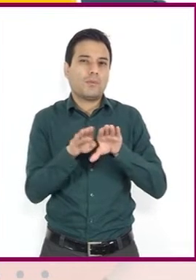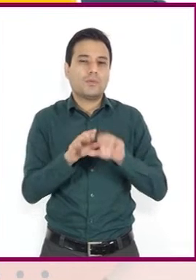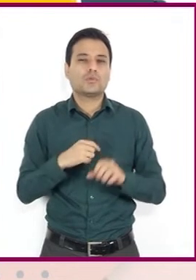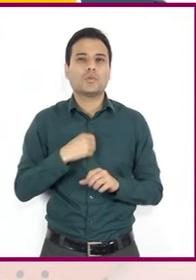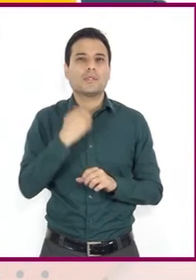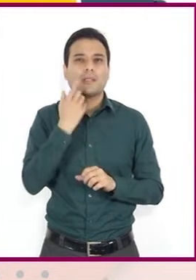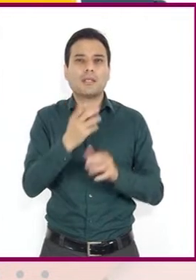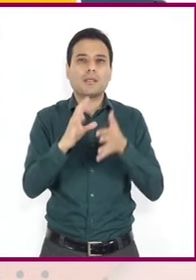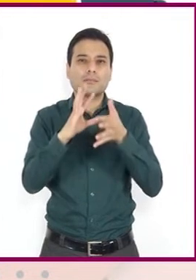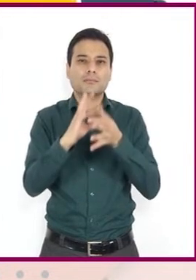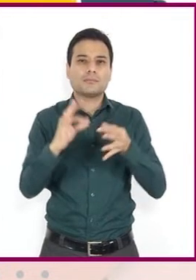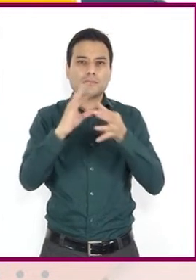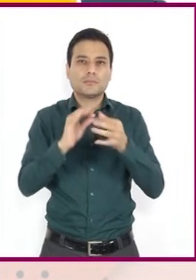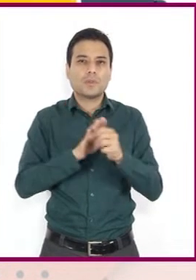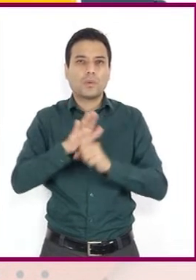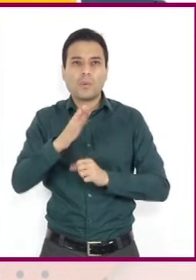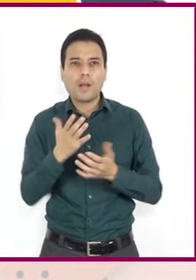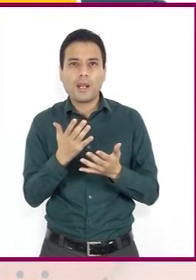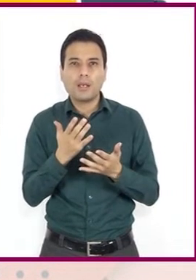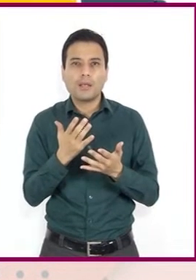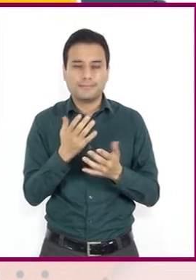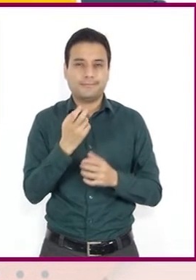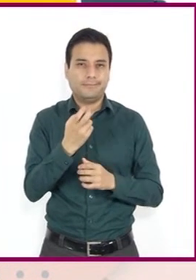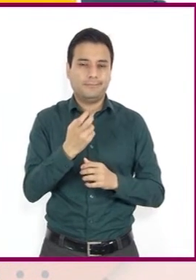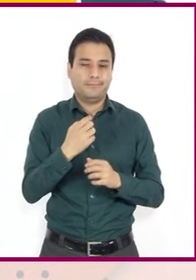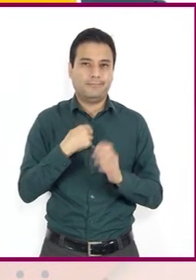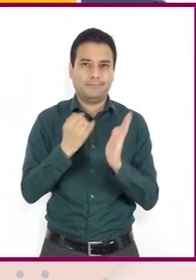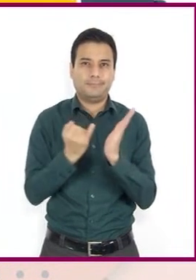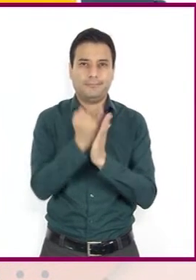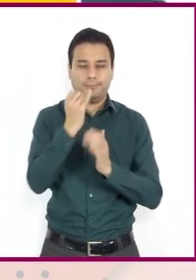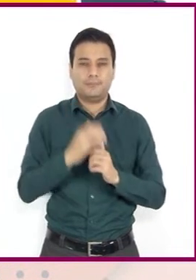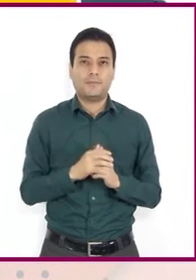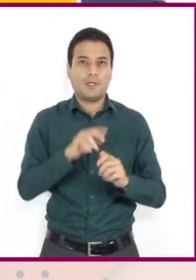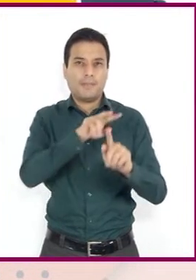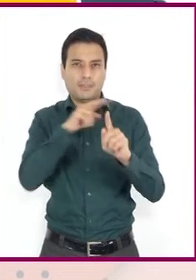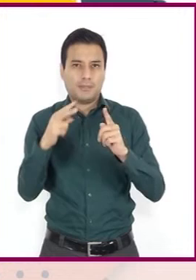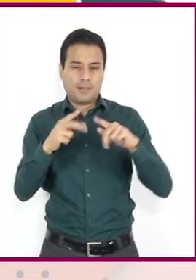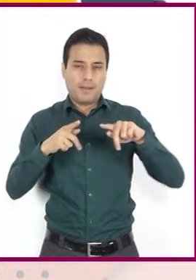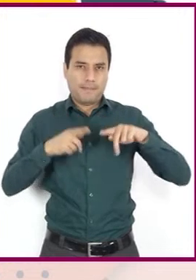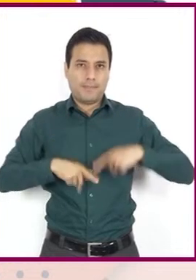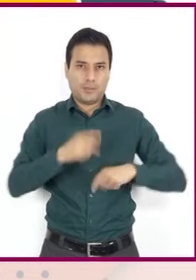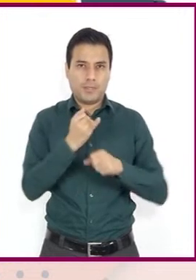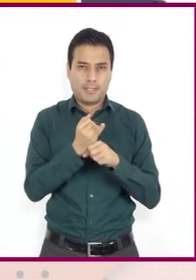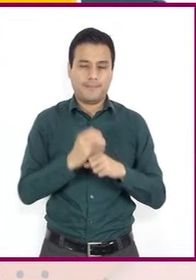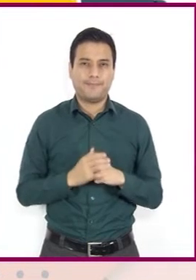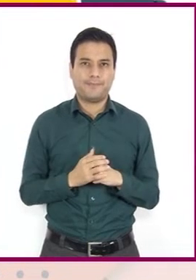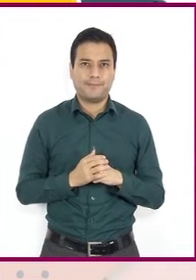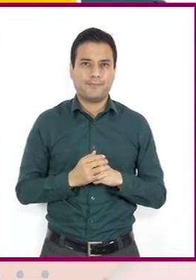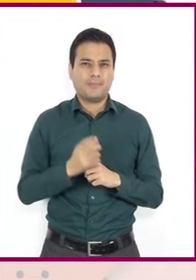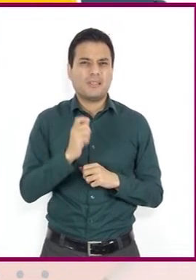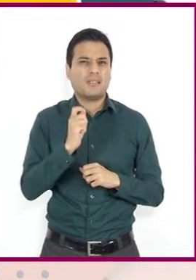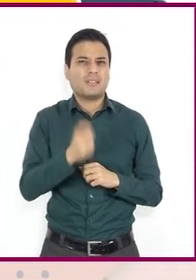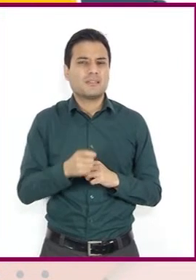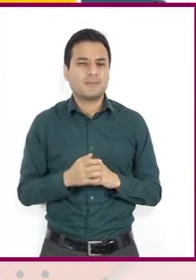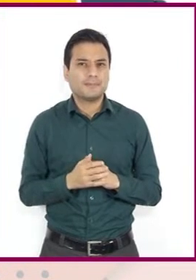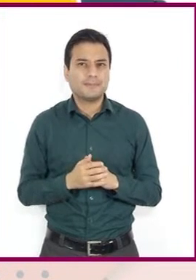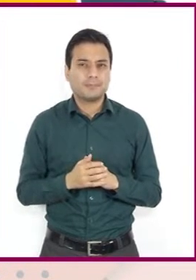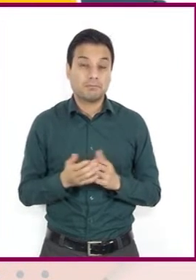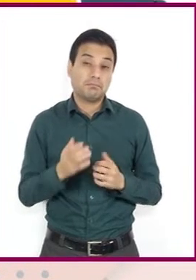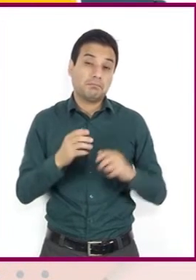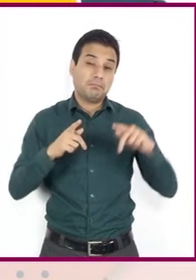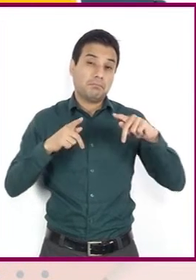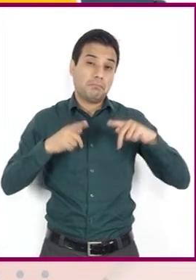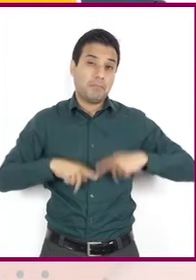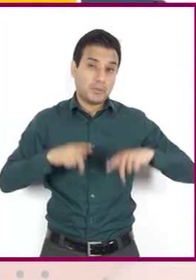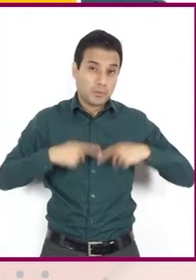quiere contar y hasta dónde debe de narrar. Perspectiva del personaje. Esta puede ser la de una